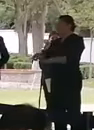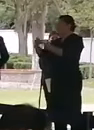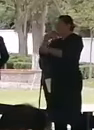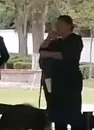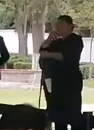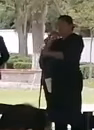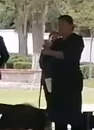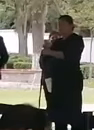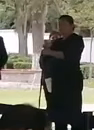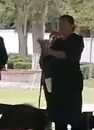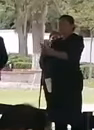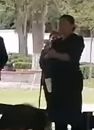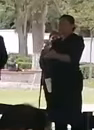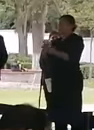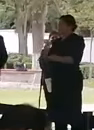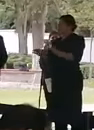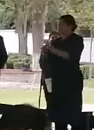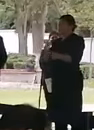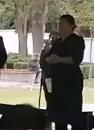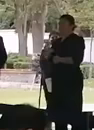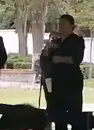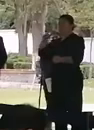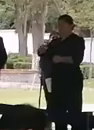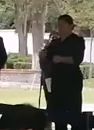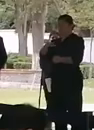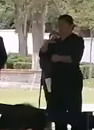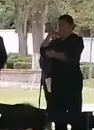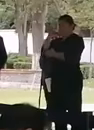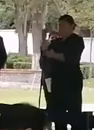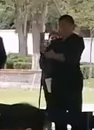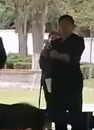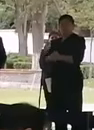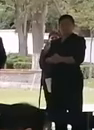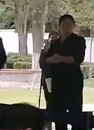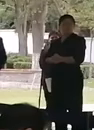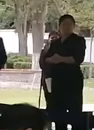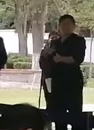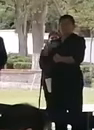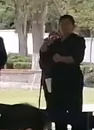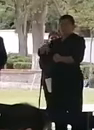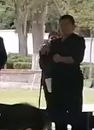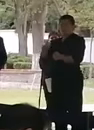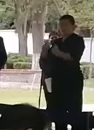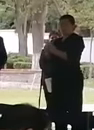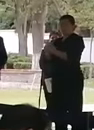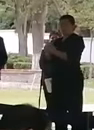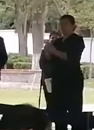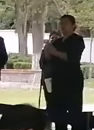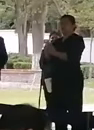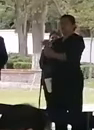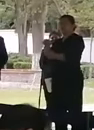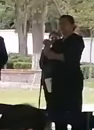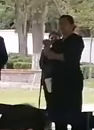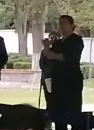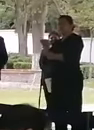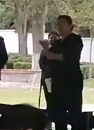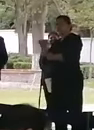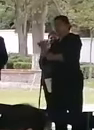con Atlas, con Mariana y Wenza, si puedo decir el nombre